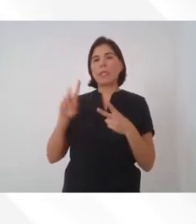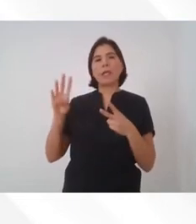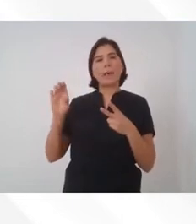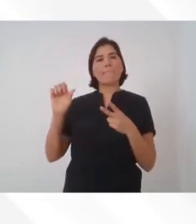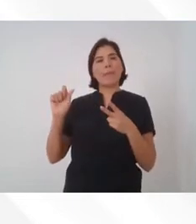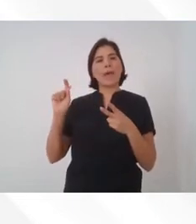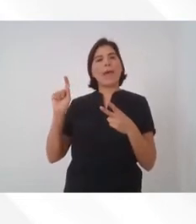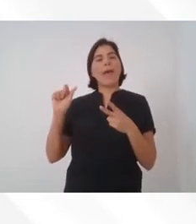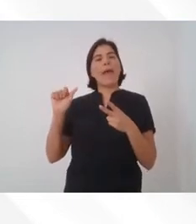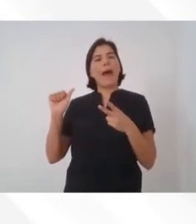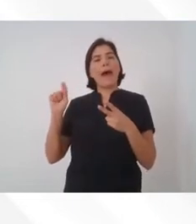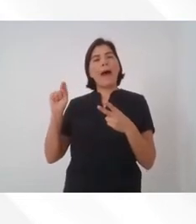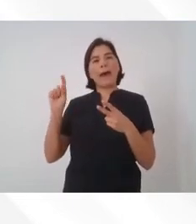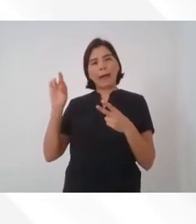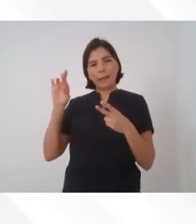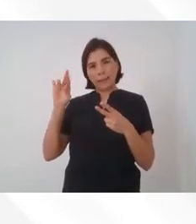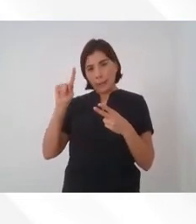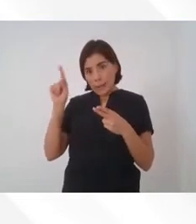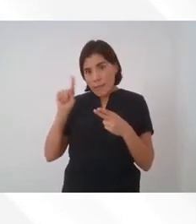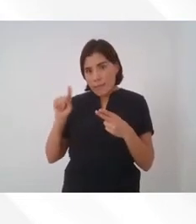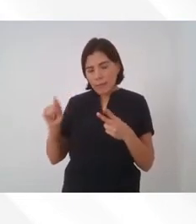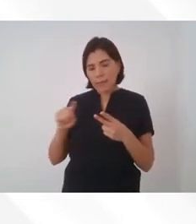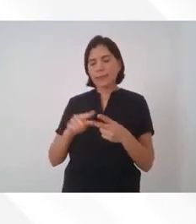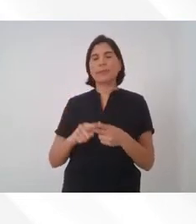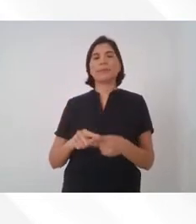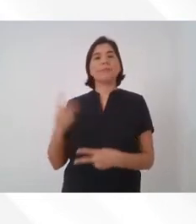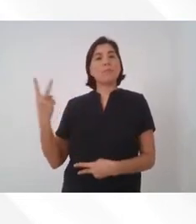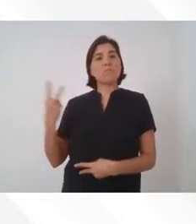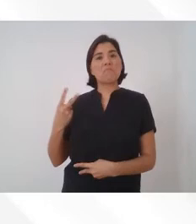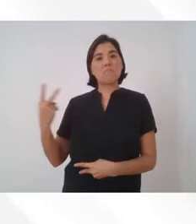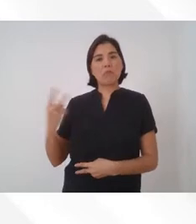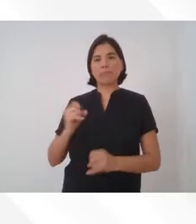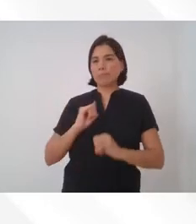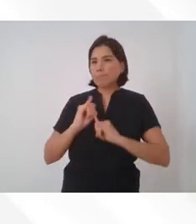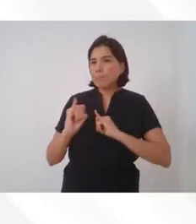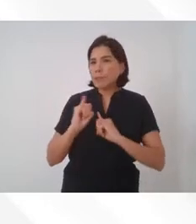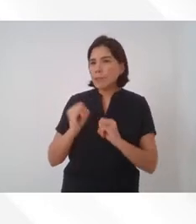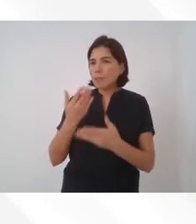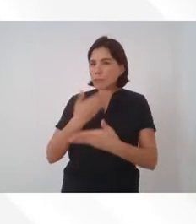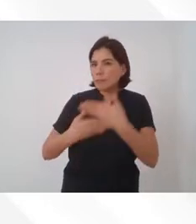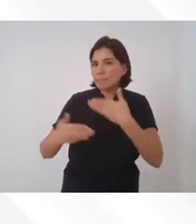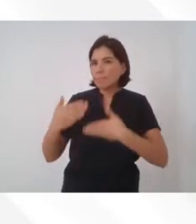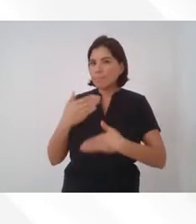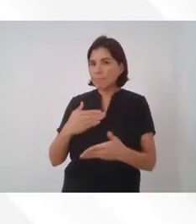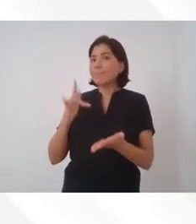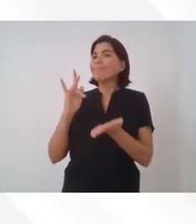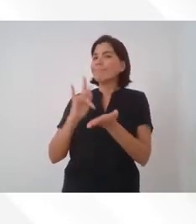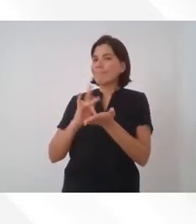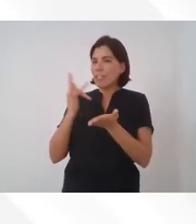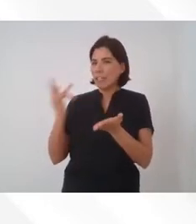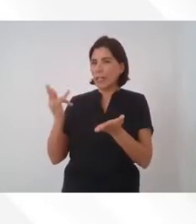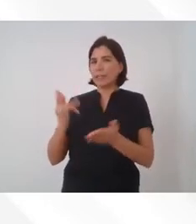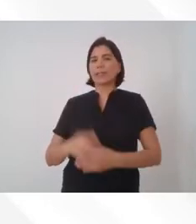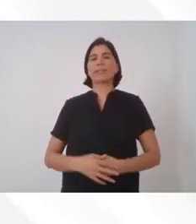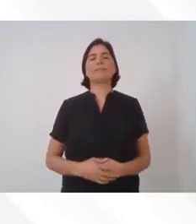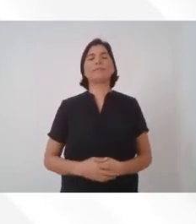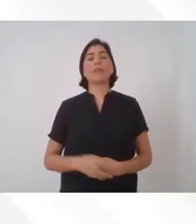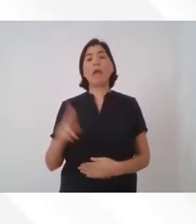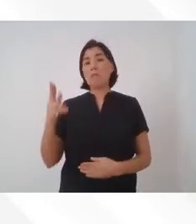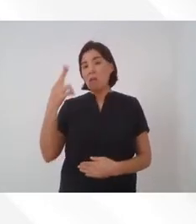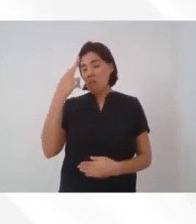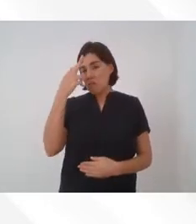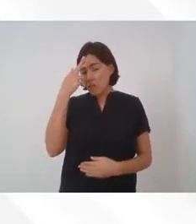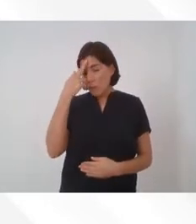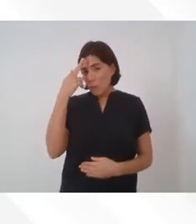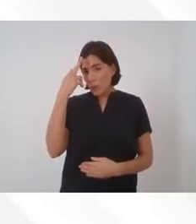intérpretes de lengua de señas mexicana. Gracias. Les recuerdo también a la audiencia